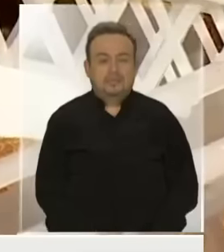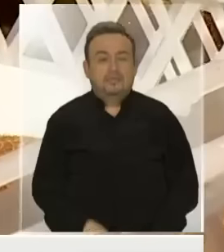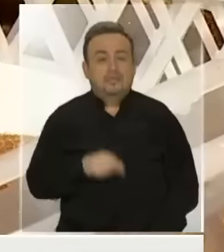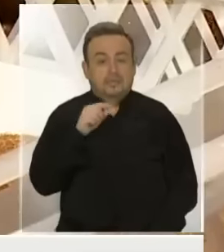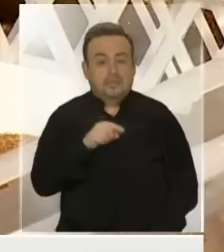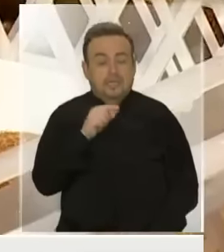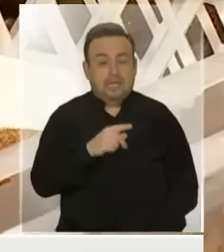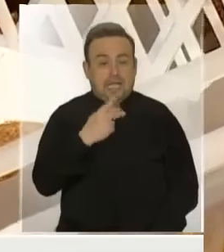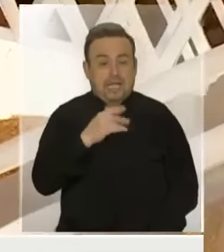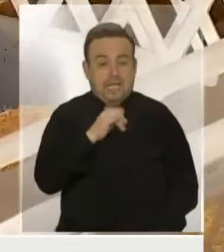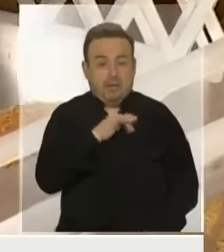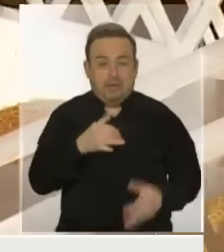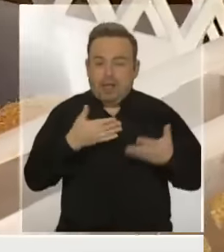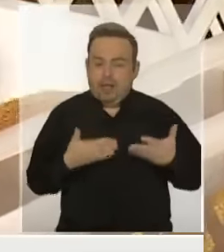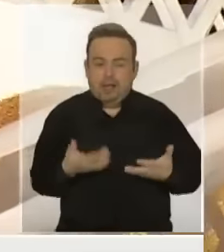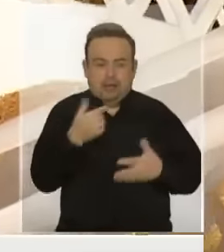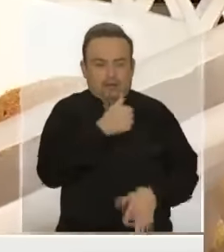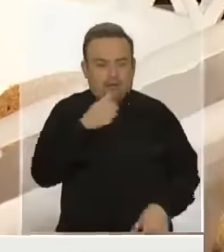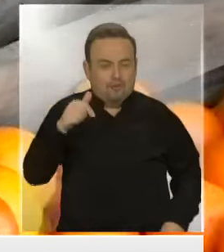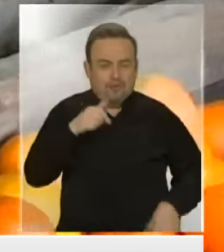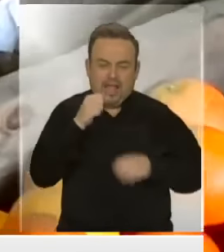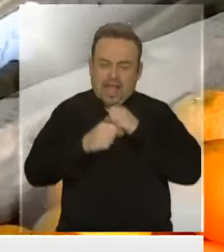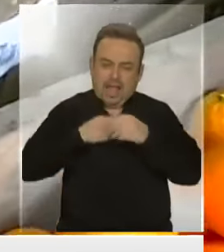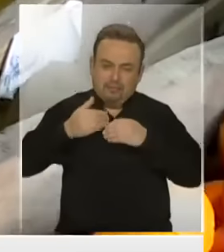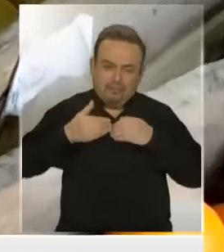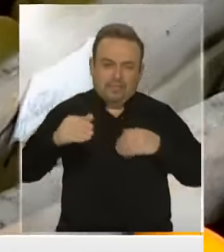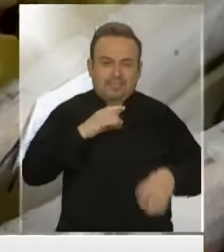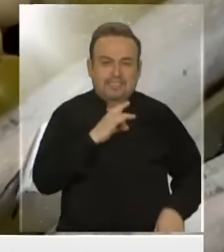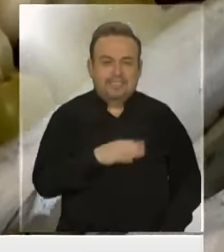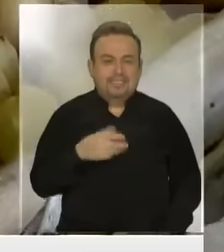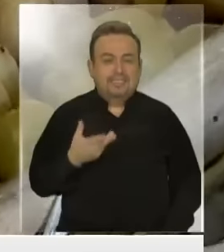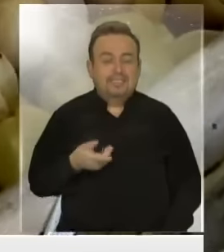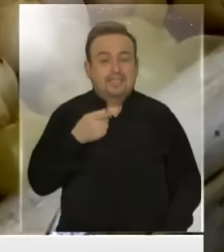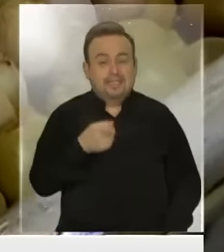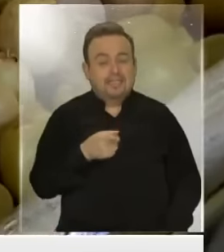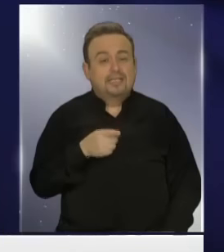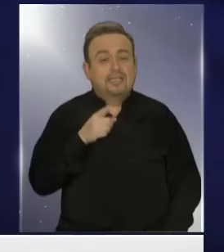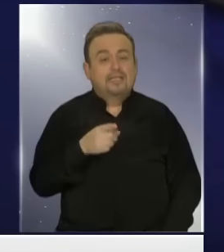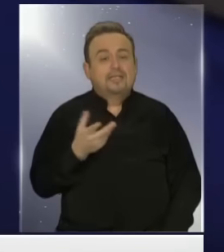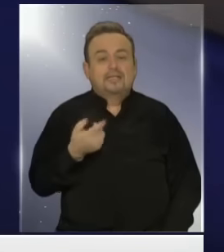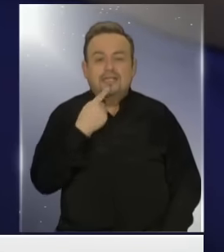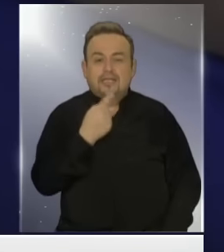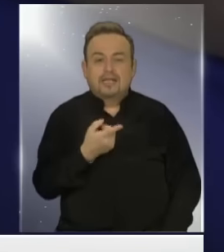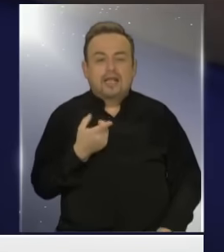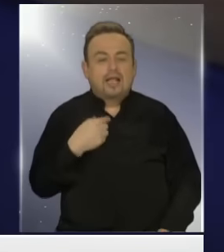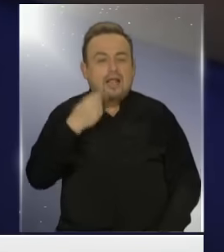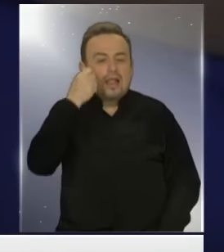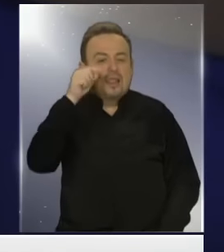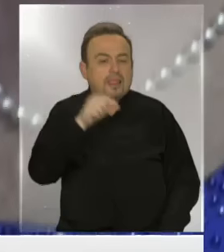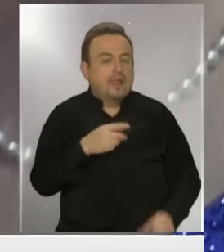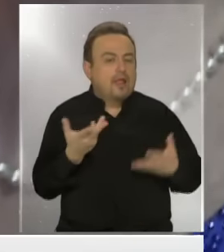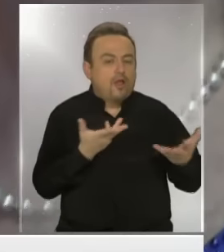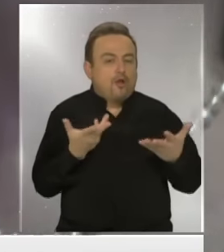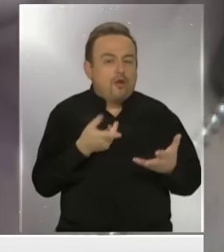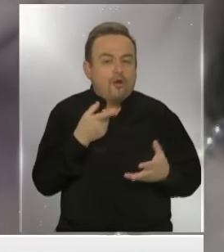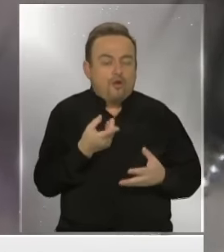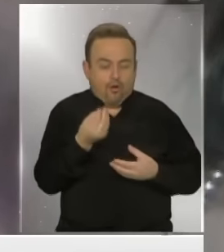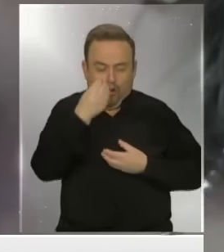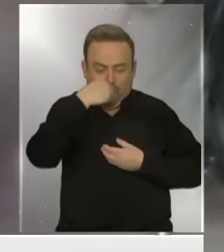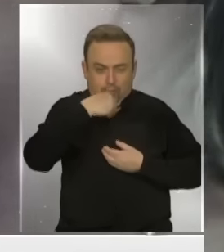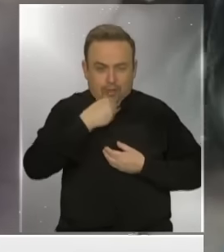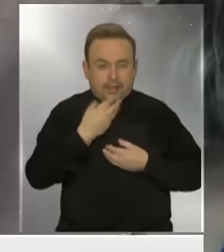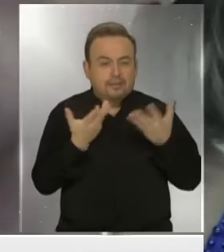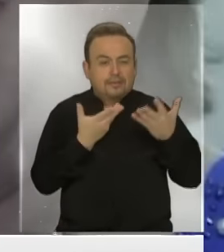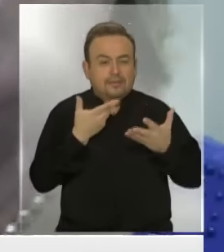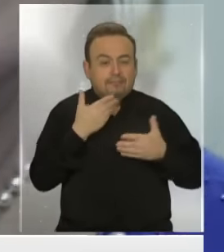Por eso el kiwi ahora está presente durante todo el año en Chile. Y fue Sonia quien nos ayudó a entender qué pasaba en el organismo